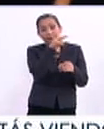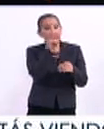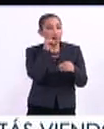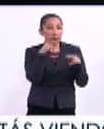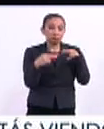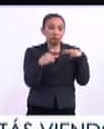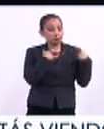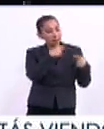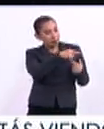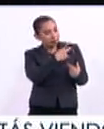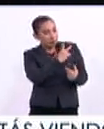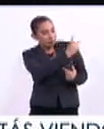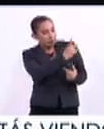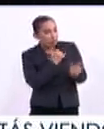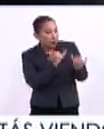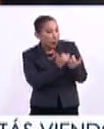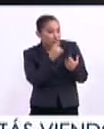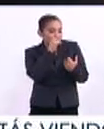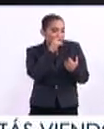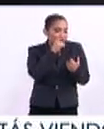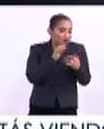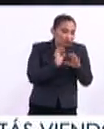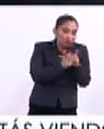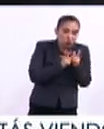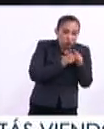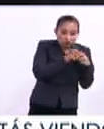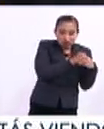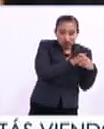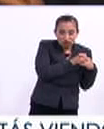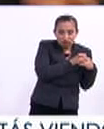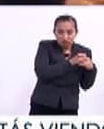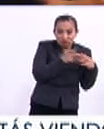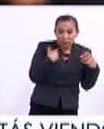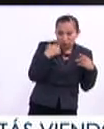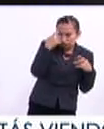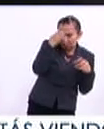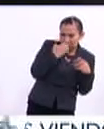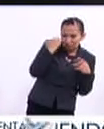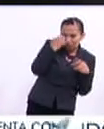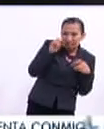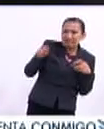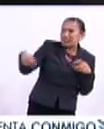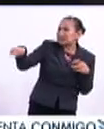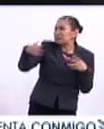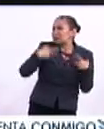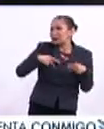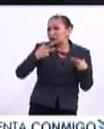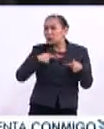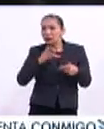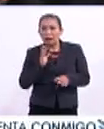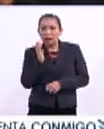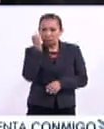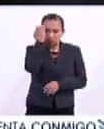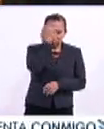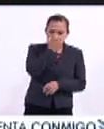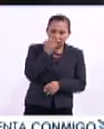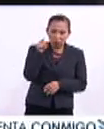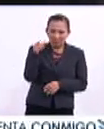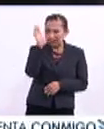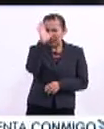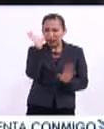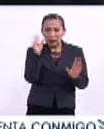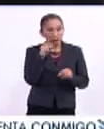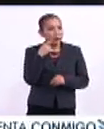entre sí y a sus pares y así es muy hermético, pues empiezan hasta sospechas a veces de la sociedad, ¿no? Que a veces puede ver a la